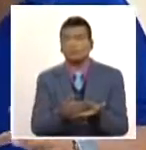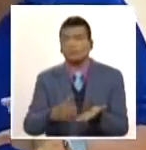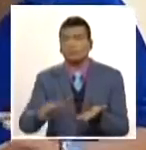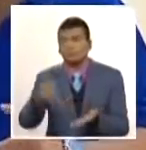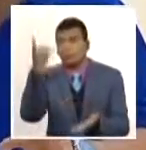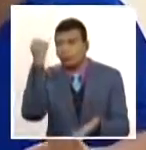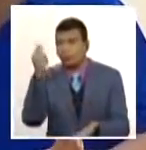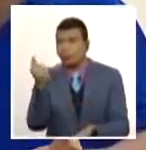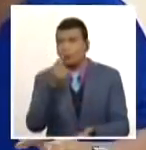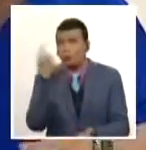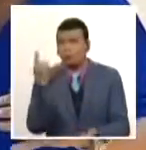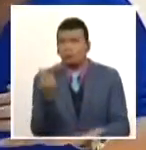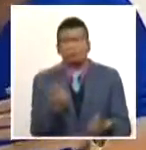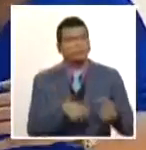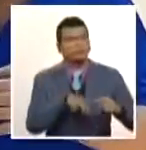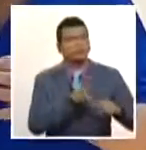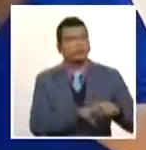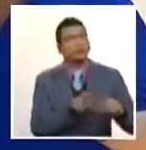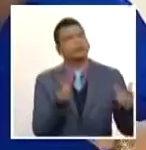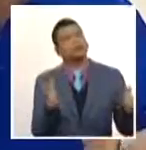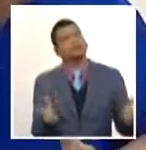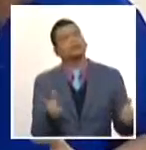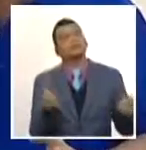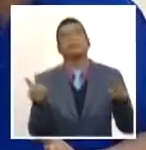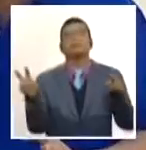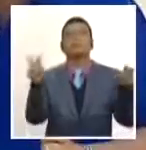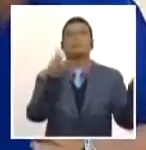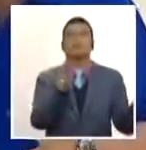No hay donde sentarse uno a disfrutar del